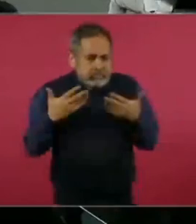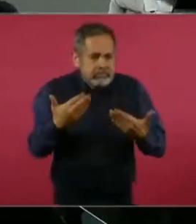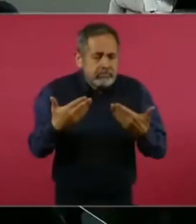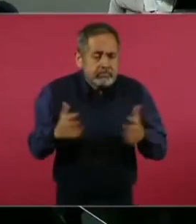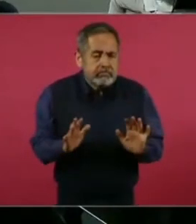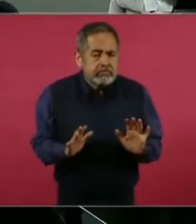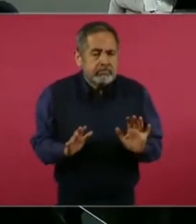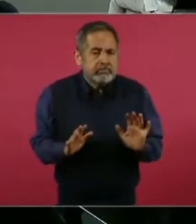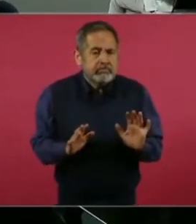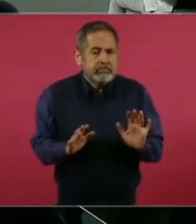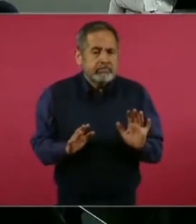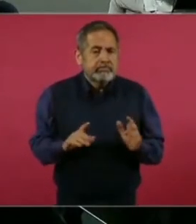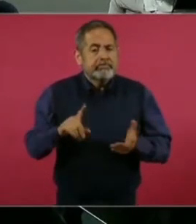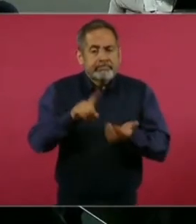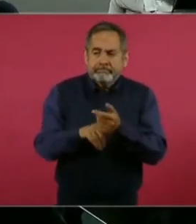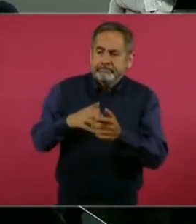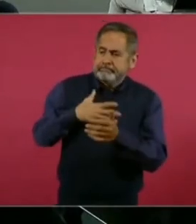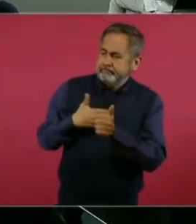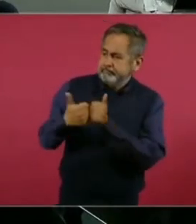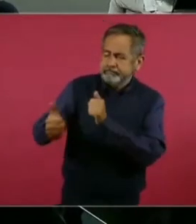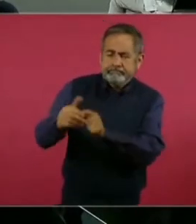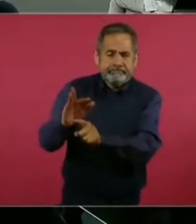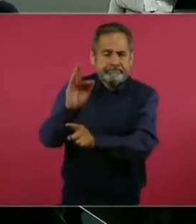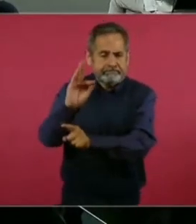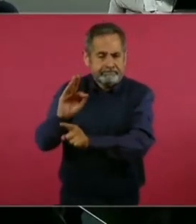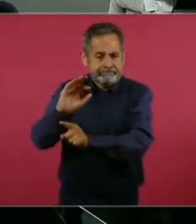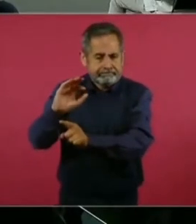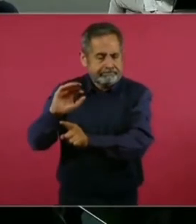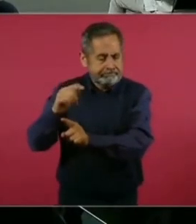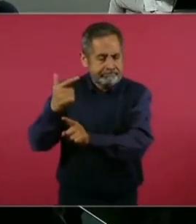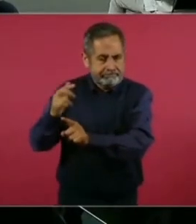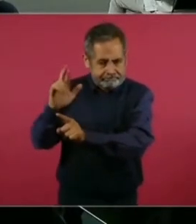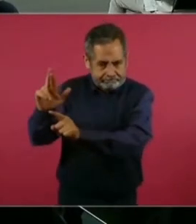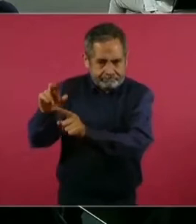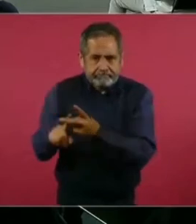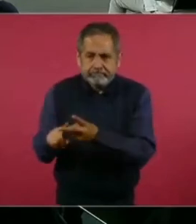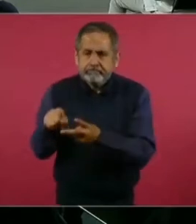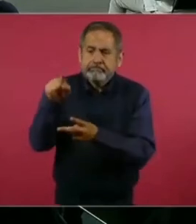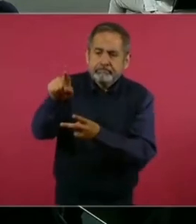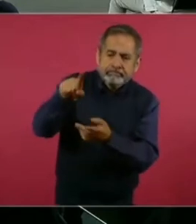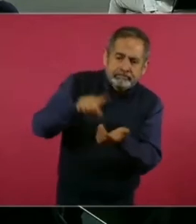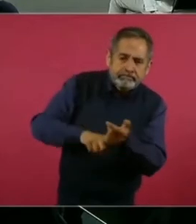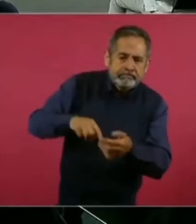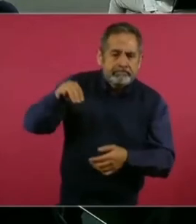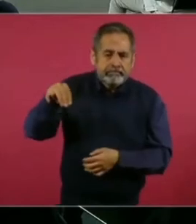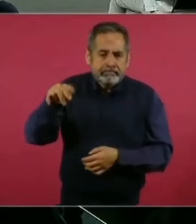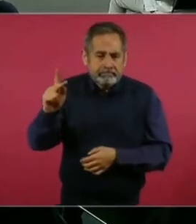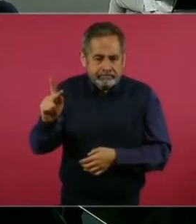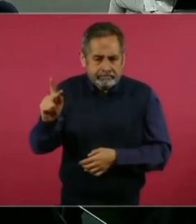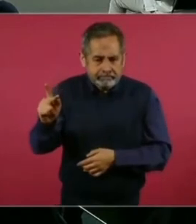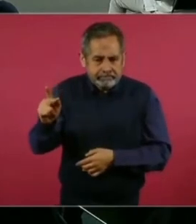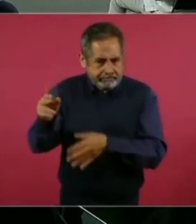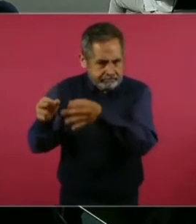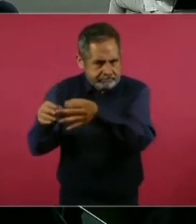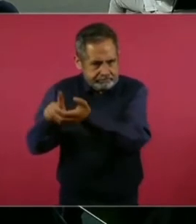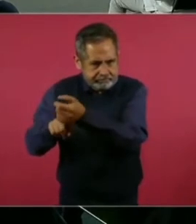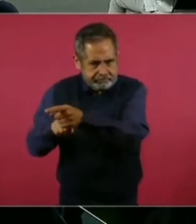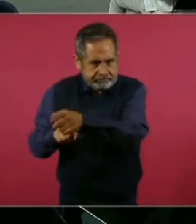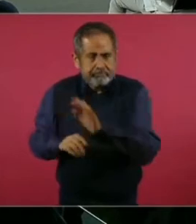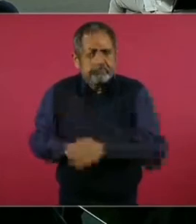Existe una fiscalía, existe el Ministerio Público, pero el Ministerio Público no